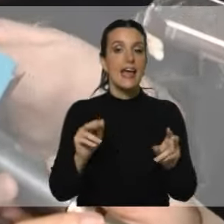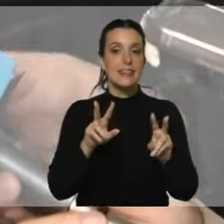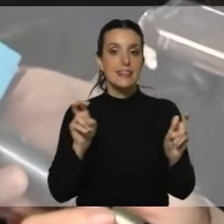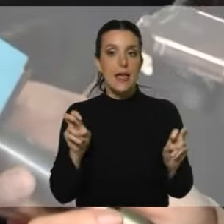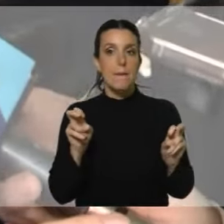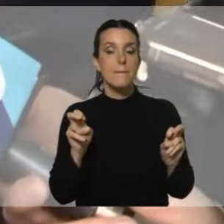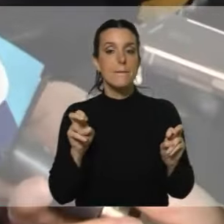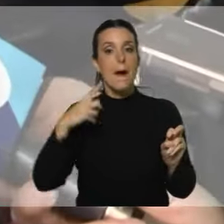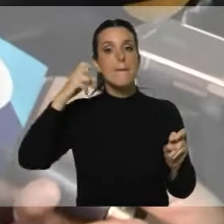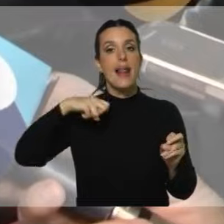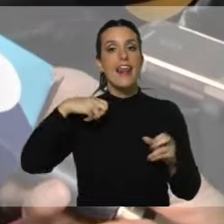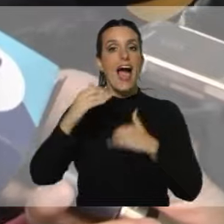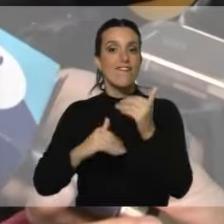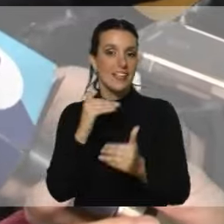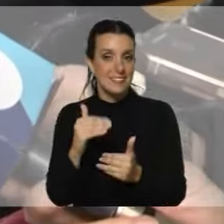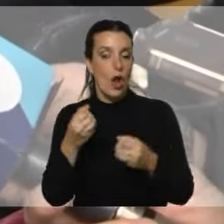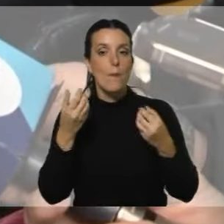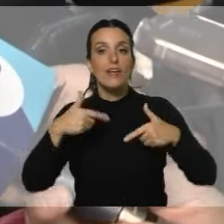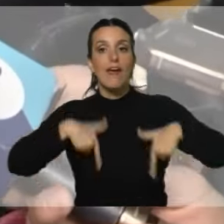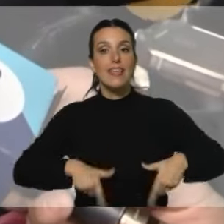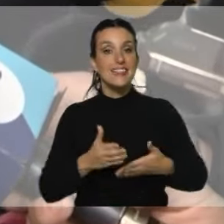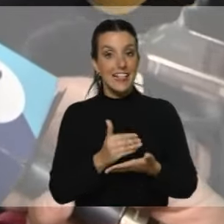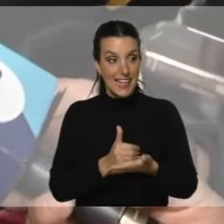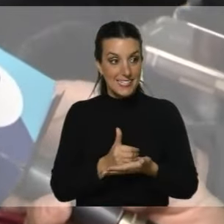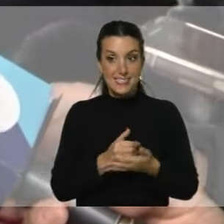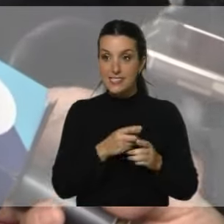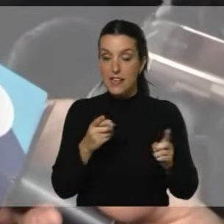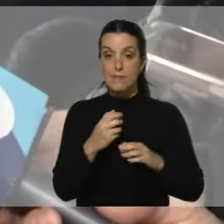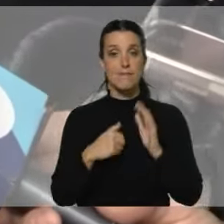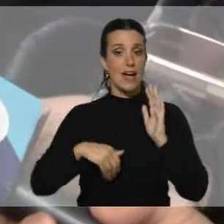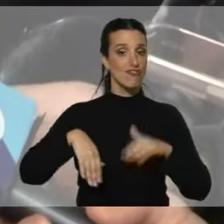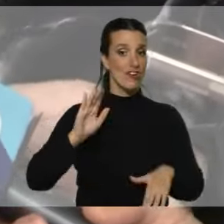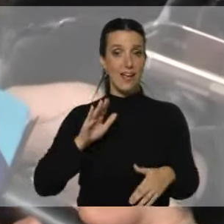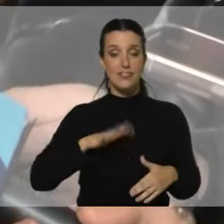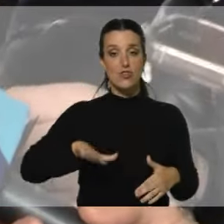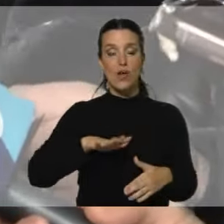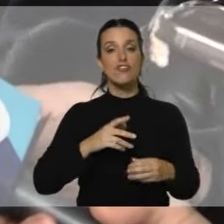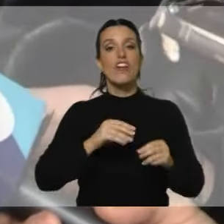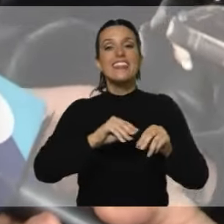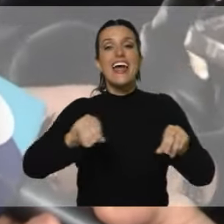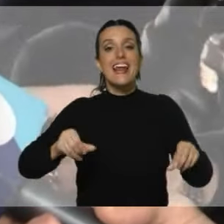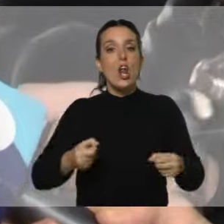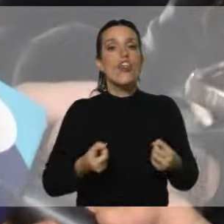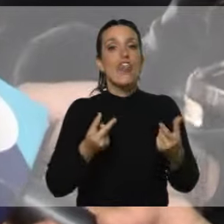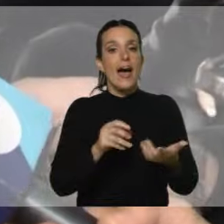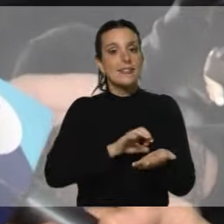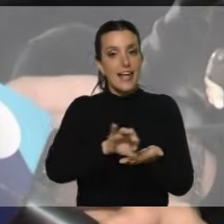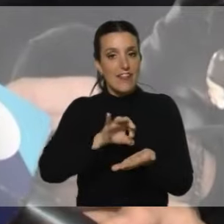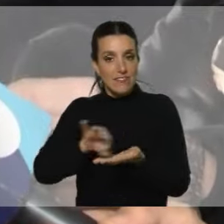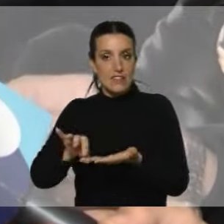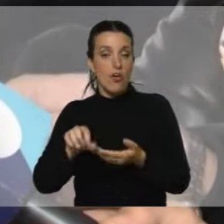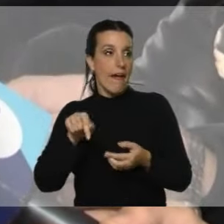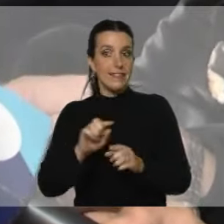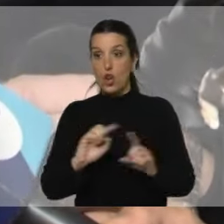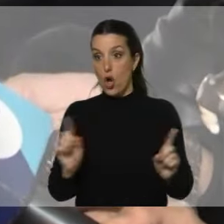este plan, el plan Avanzar, ya que son las intendencias las que en la mayoría de los casos ponen los terrenos con servicios. No es este el